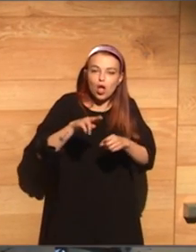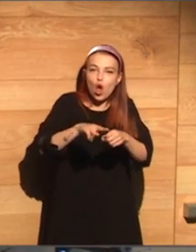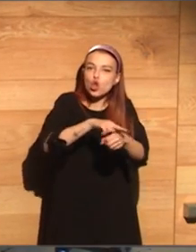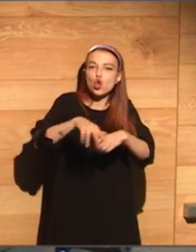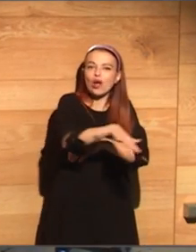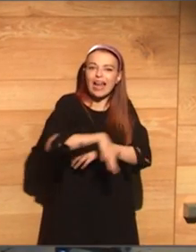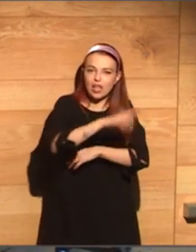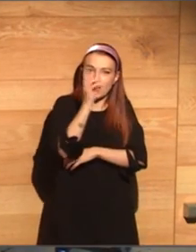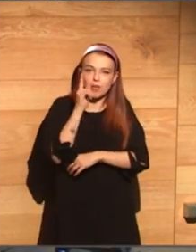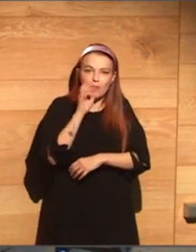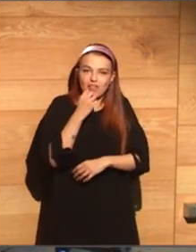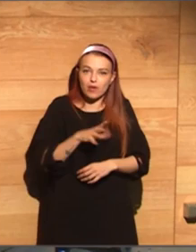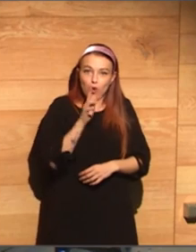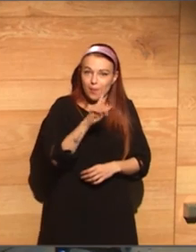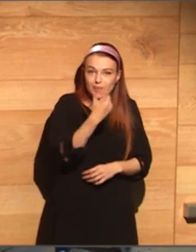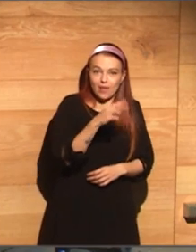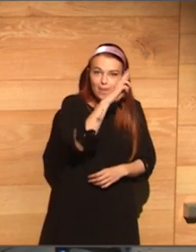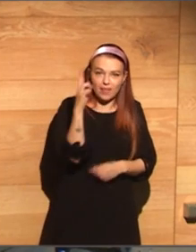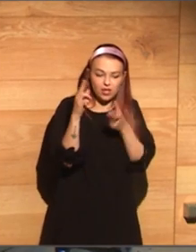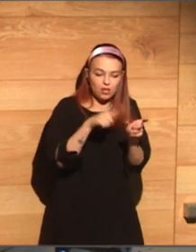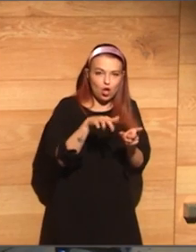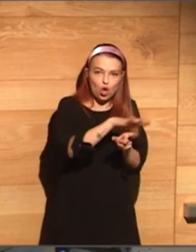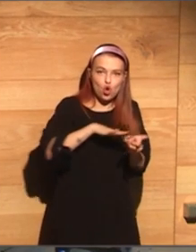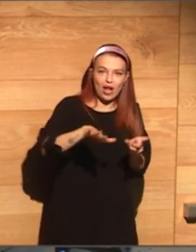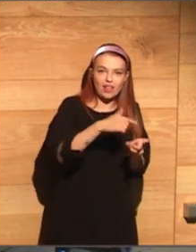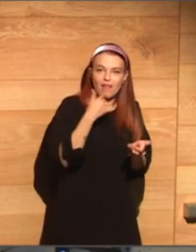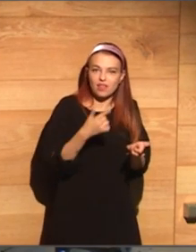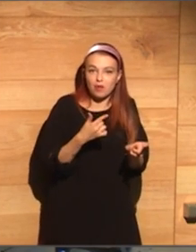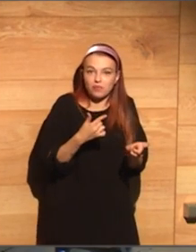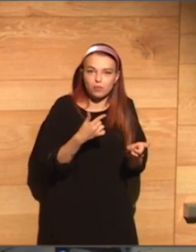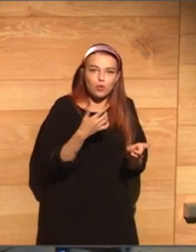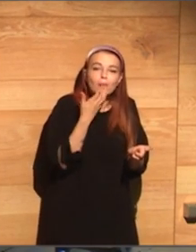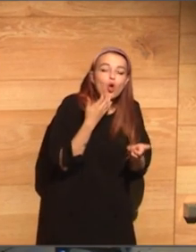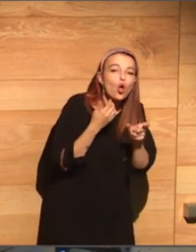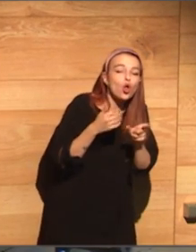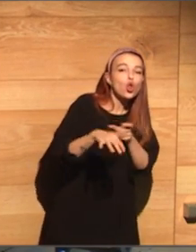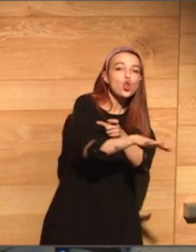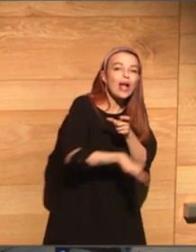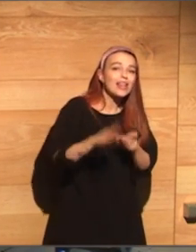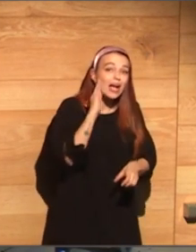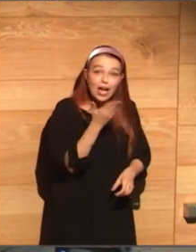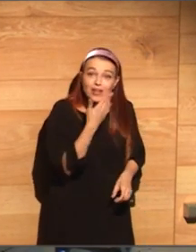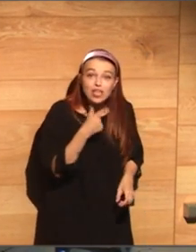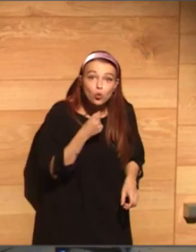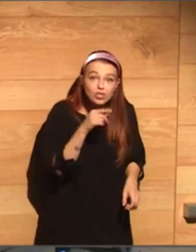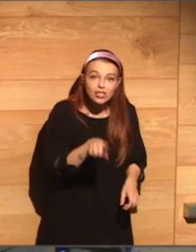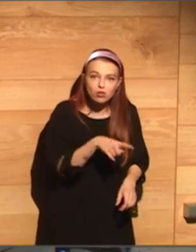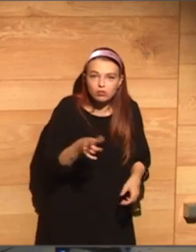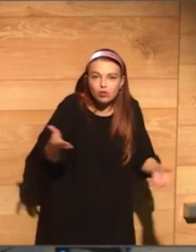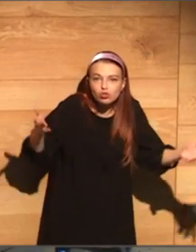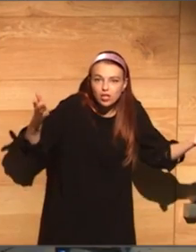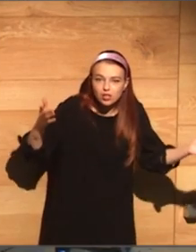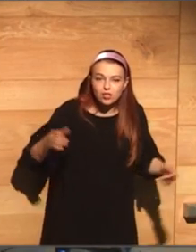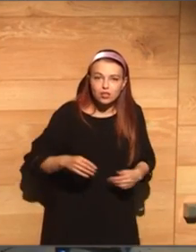primera vez, lo resalto. ¿Te gusta, por ejemplo, más localidad Carabanchel? No, sí, bueno, que venga, decir, venga, joder, no. Puedes